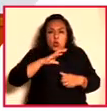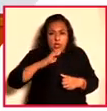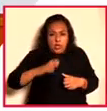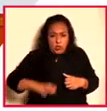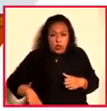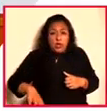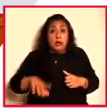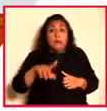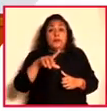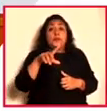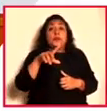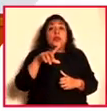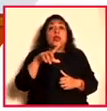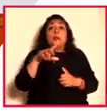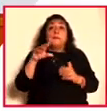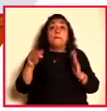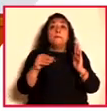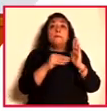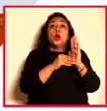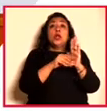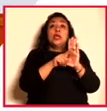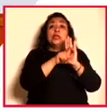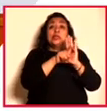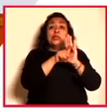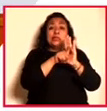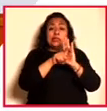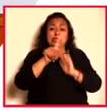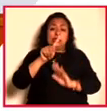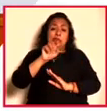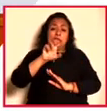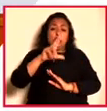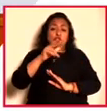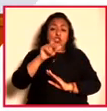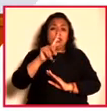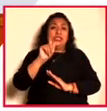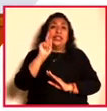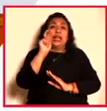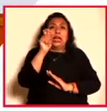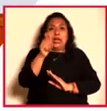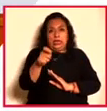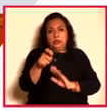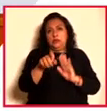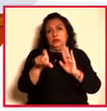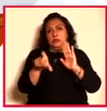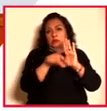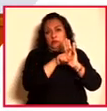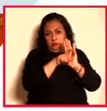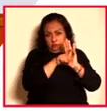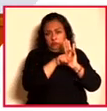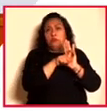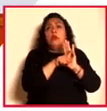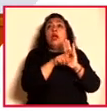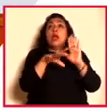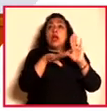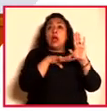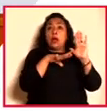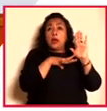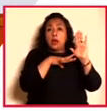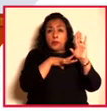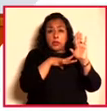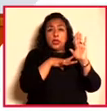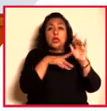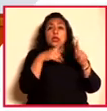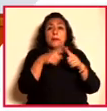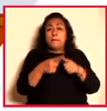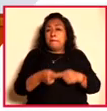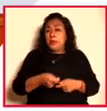coloca el símbolo de Tenochtitlan, ¿no? O sea, habían sido los